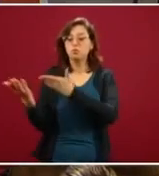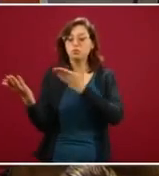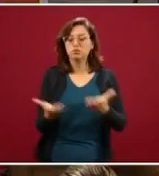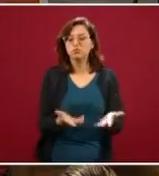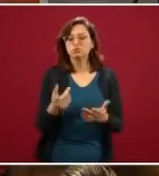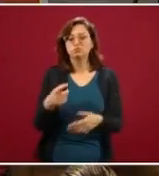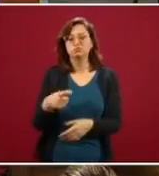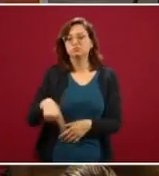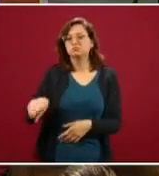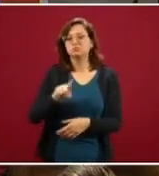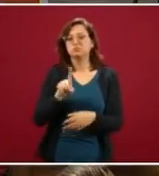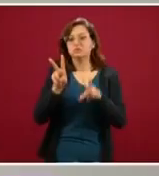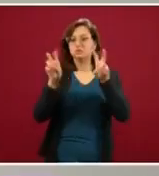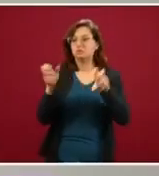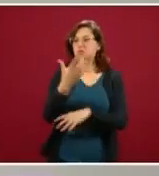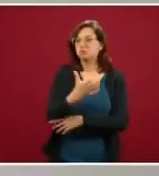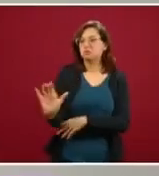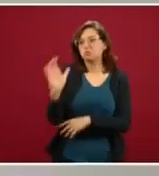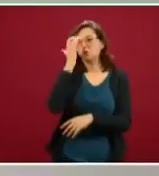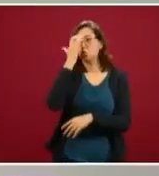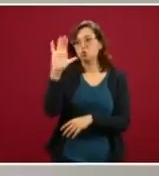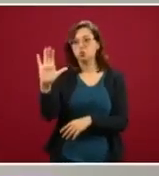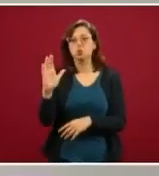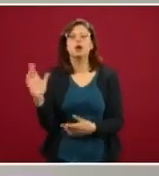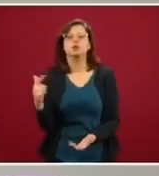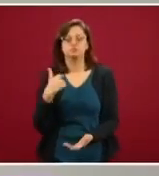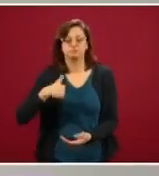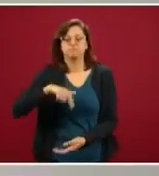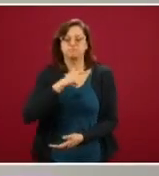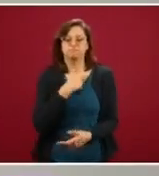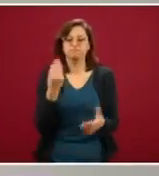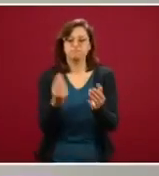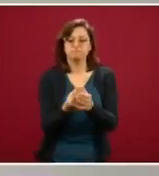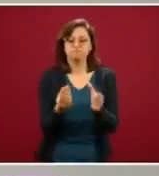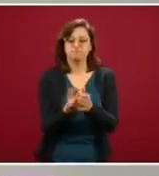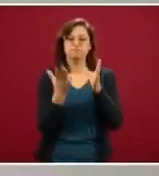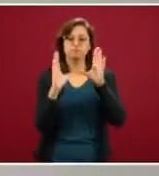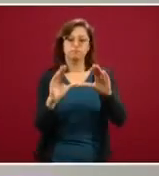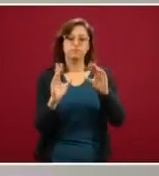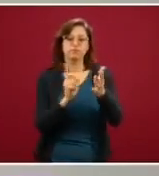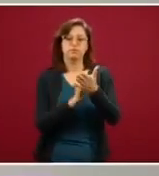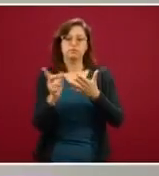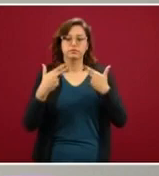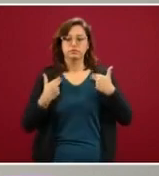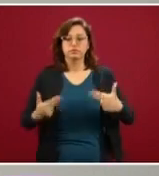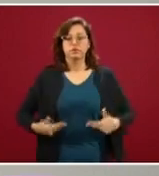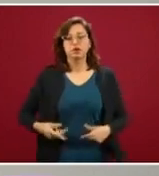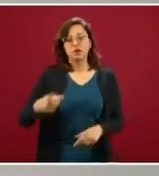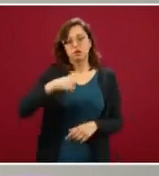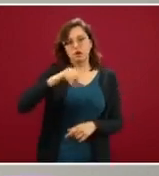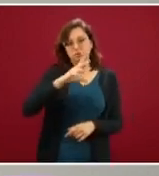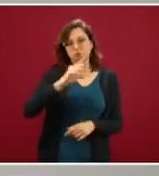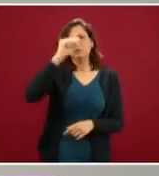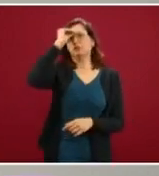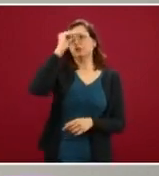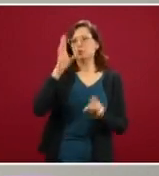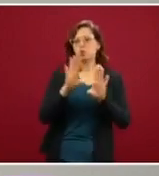no conocen el ámbito rural. Lo primero que les damos es un curso de derechos humanos para que aprendan a tratar a